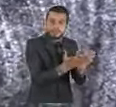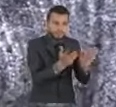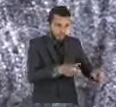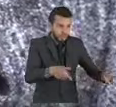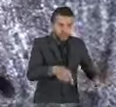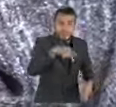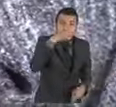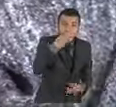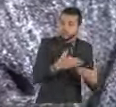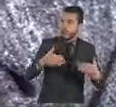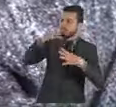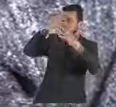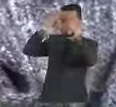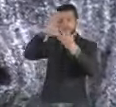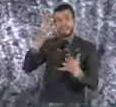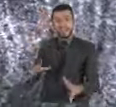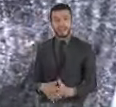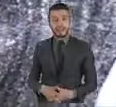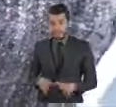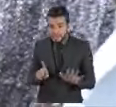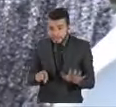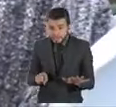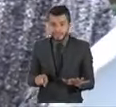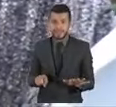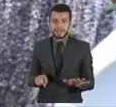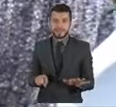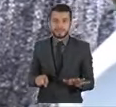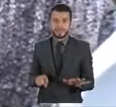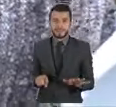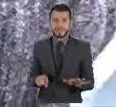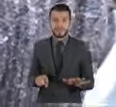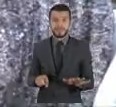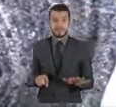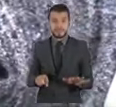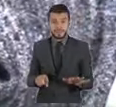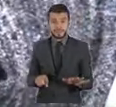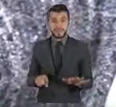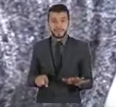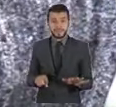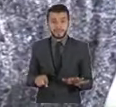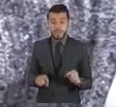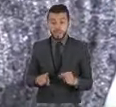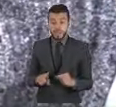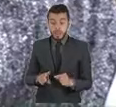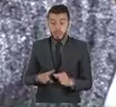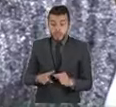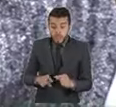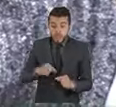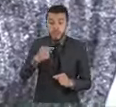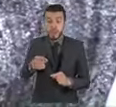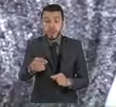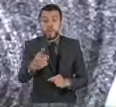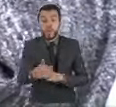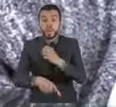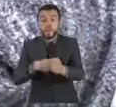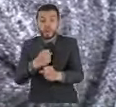En un año, en esta misma fecha, esos 124 mil hogares van a estar conectados.